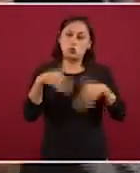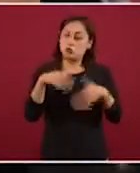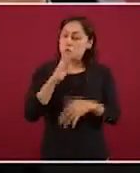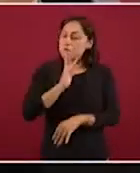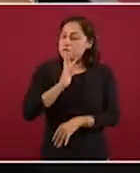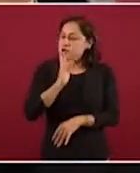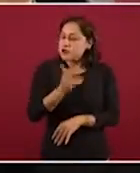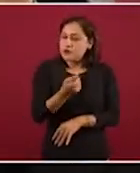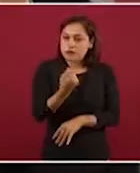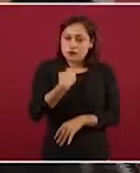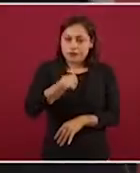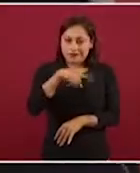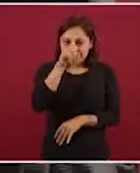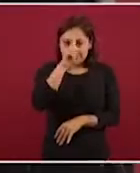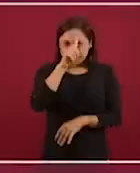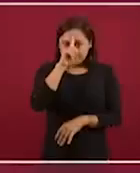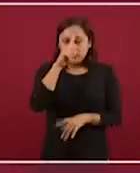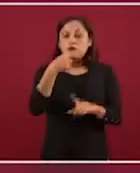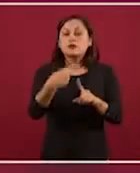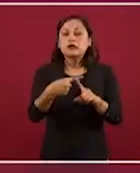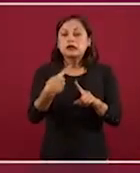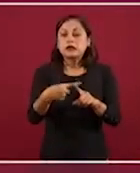son los